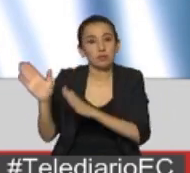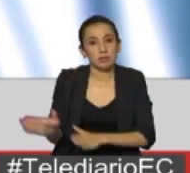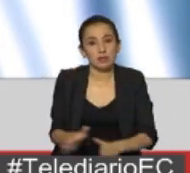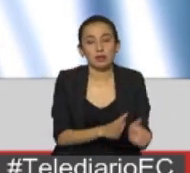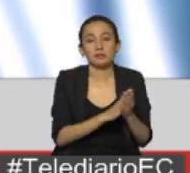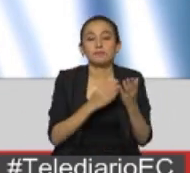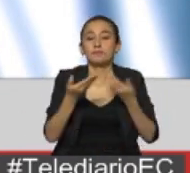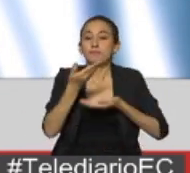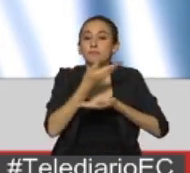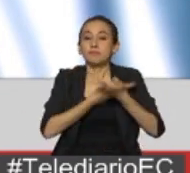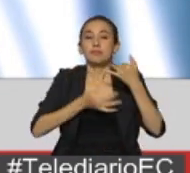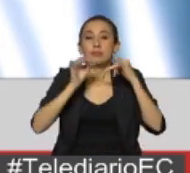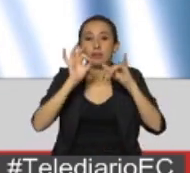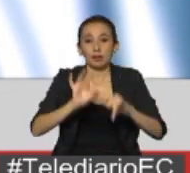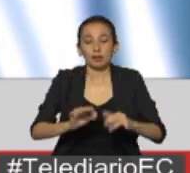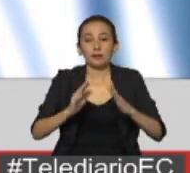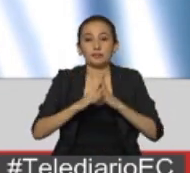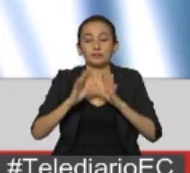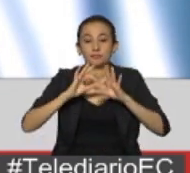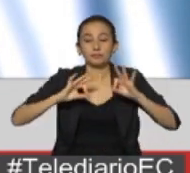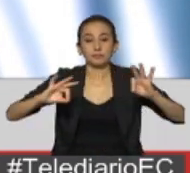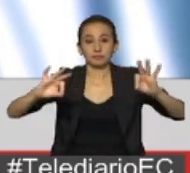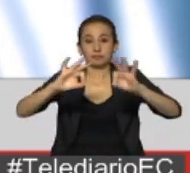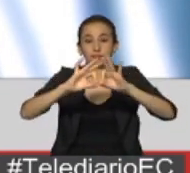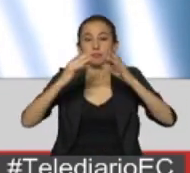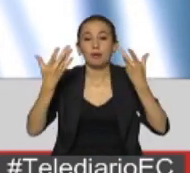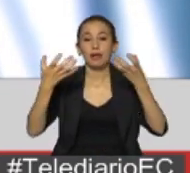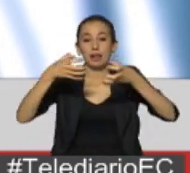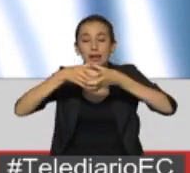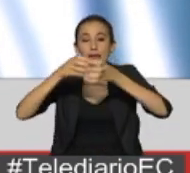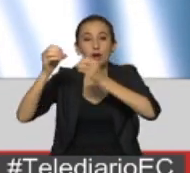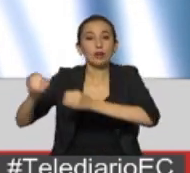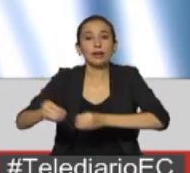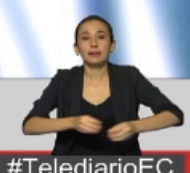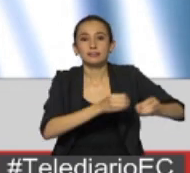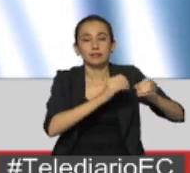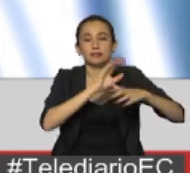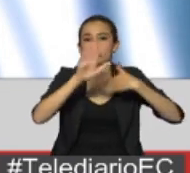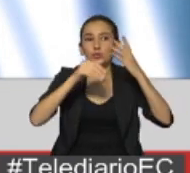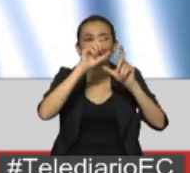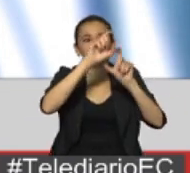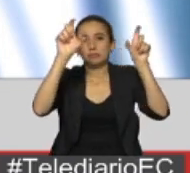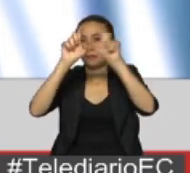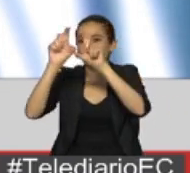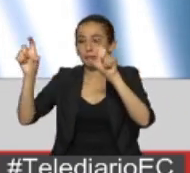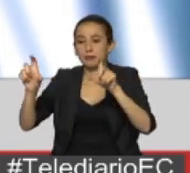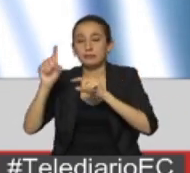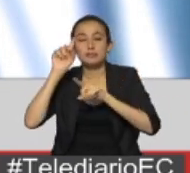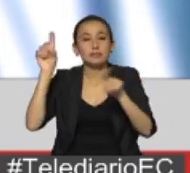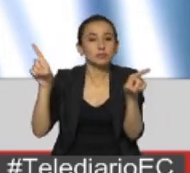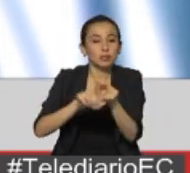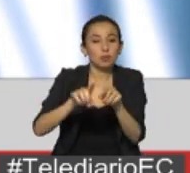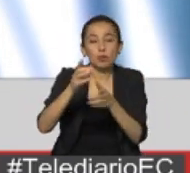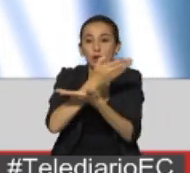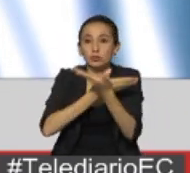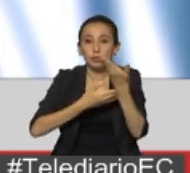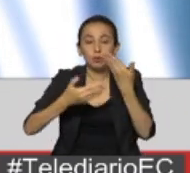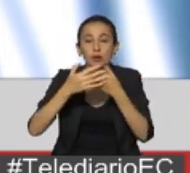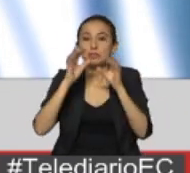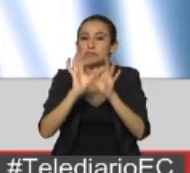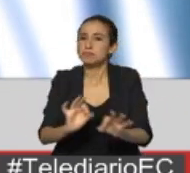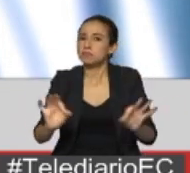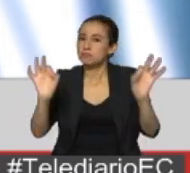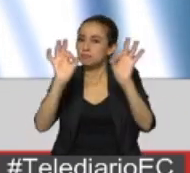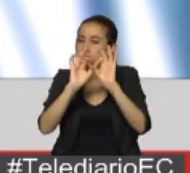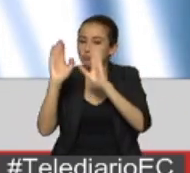esquema, como les reitero, debe ser bilateral y de esta manera podemos nosotros llegar a un acuerdo con los GATS. Pero lo más importante,